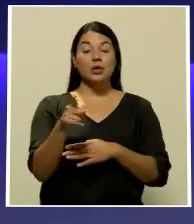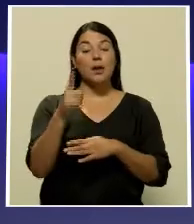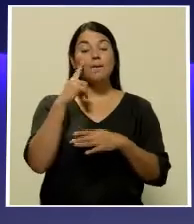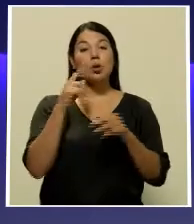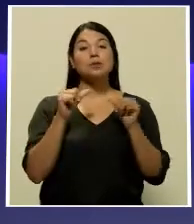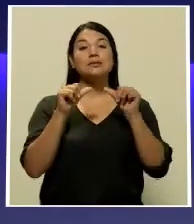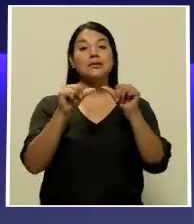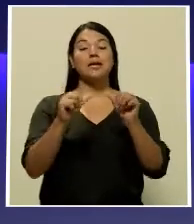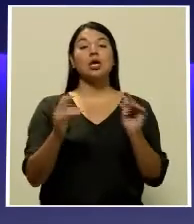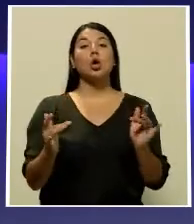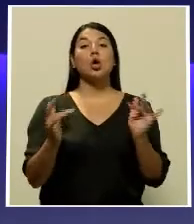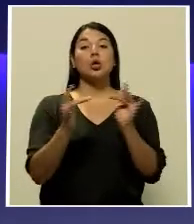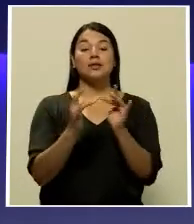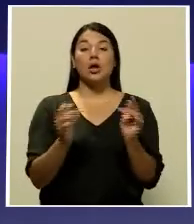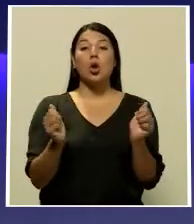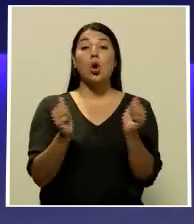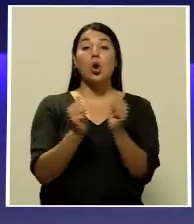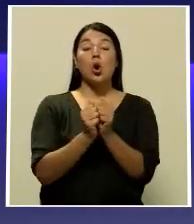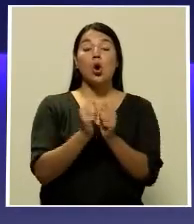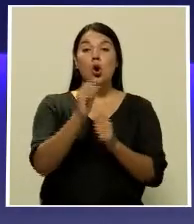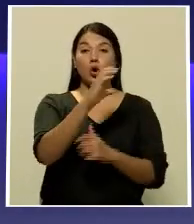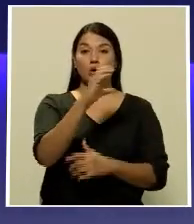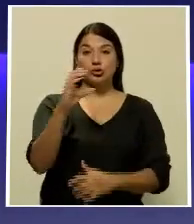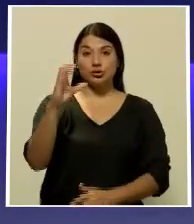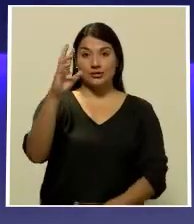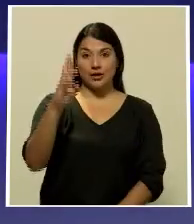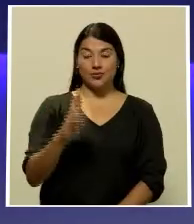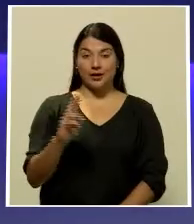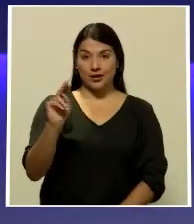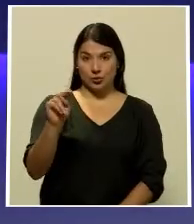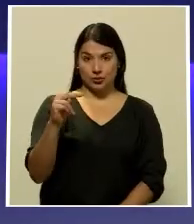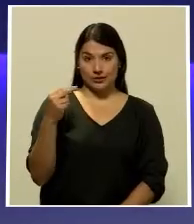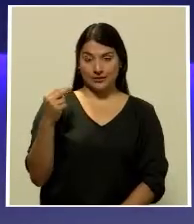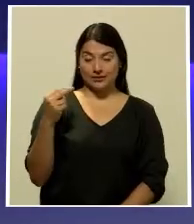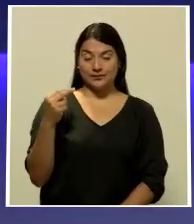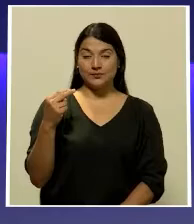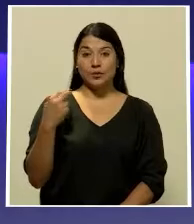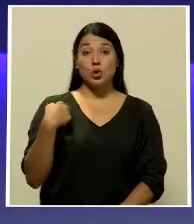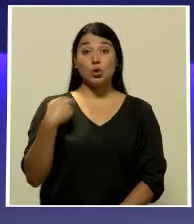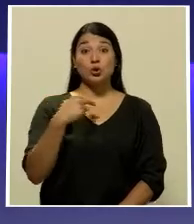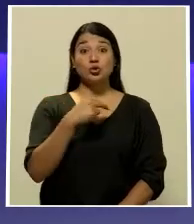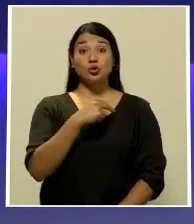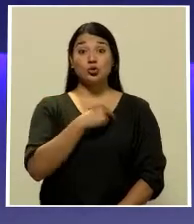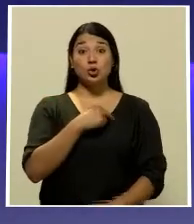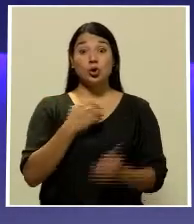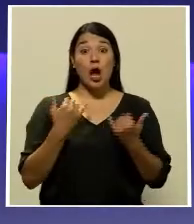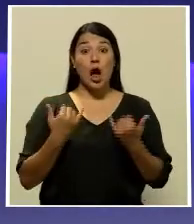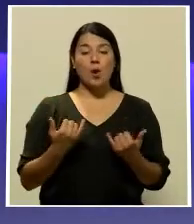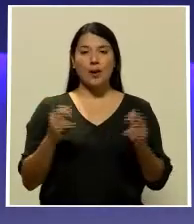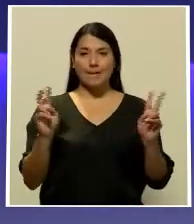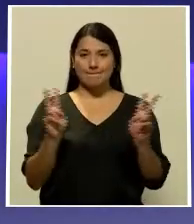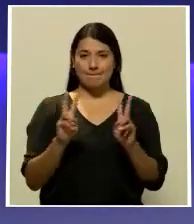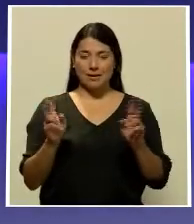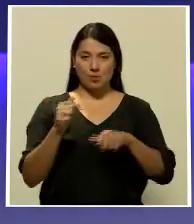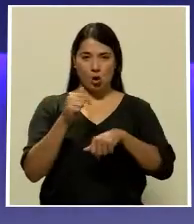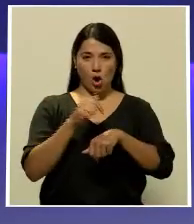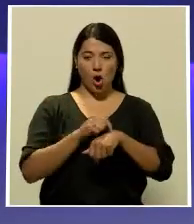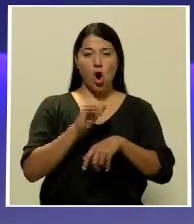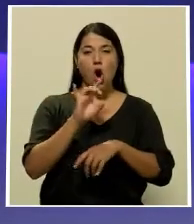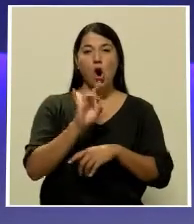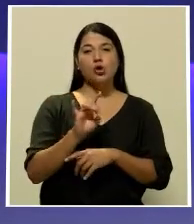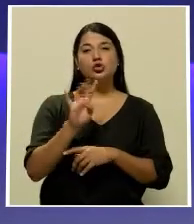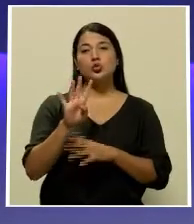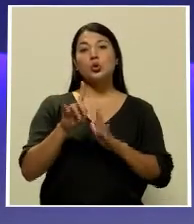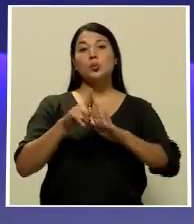por continuar conectados a la señal de Costa Rica Noticias. Estamos en vivo a las 8 de la noche